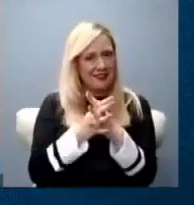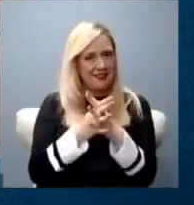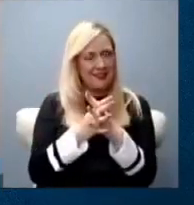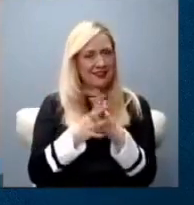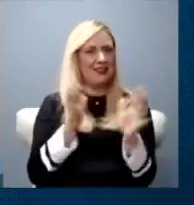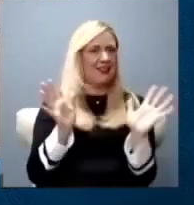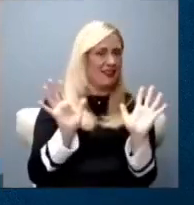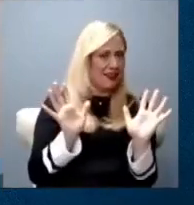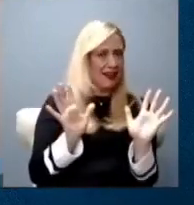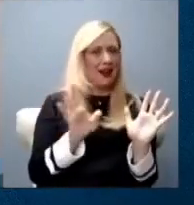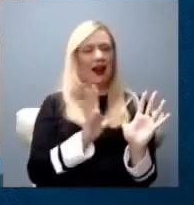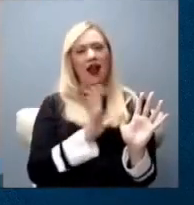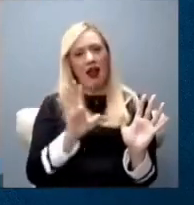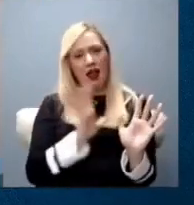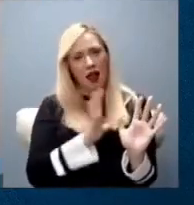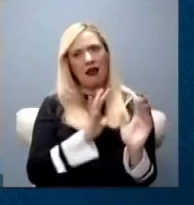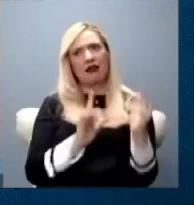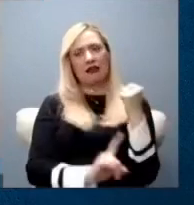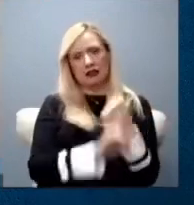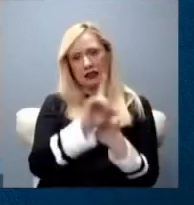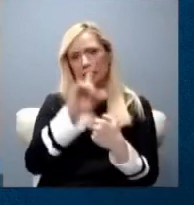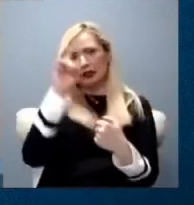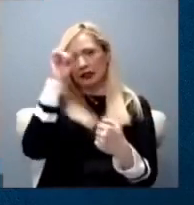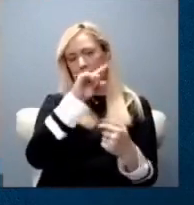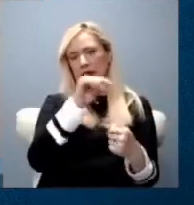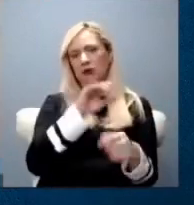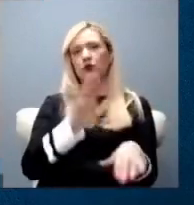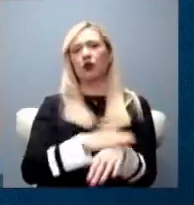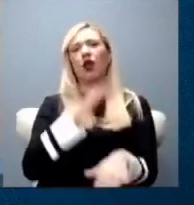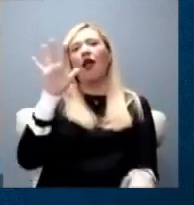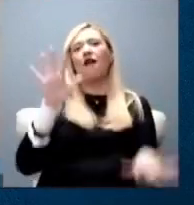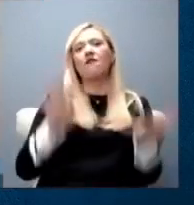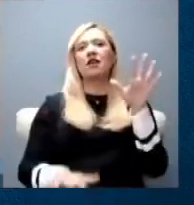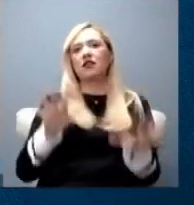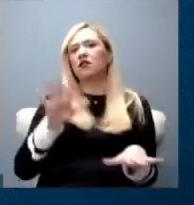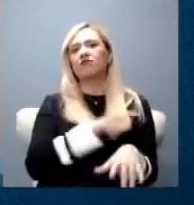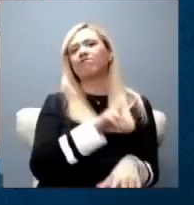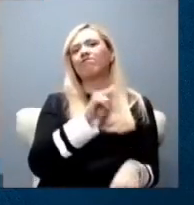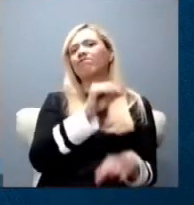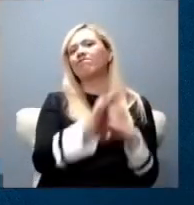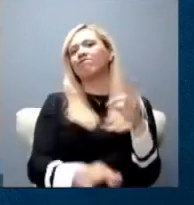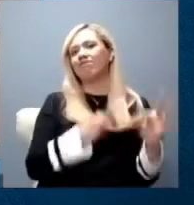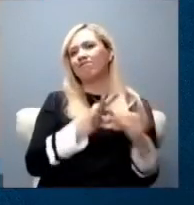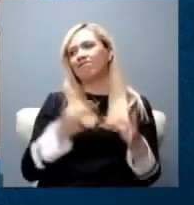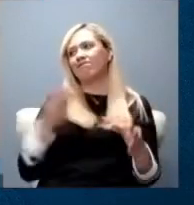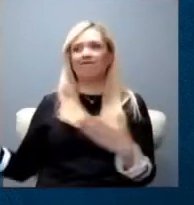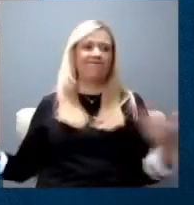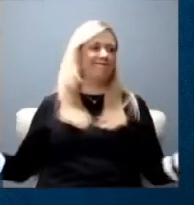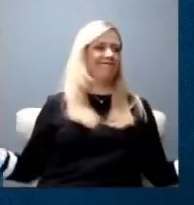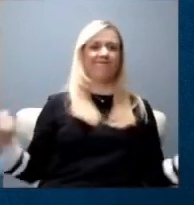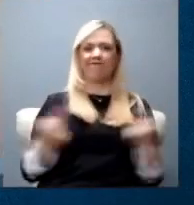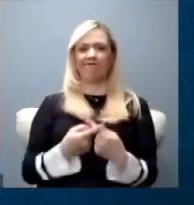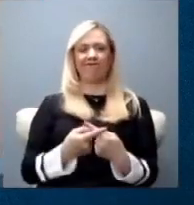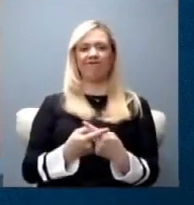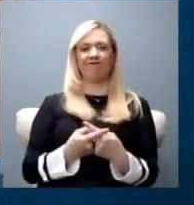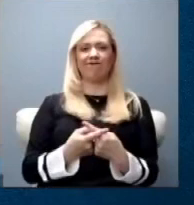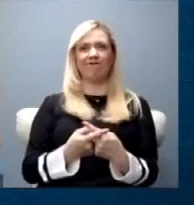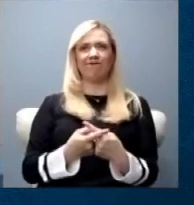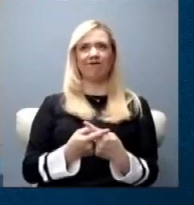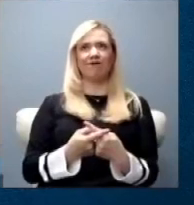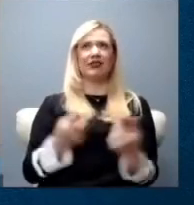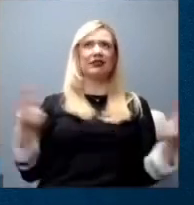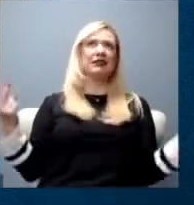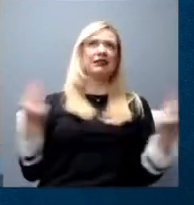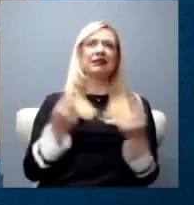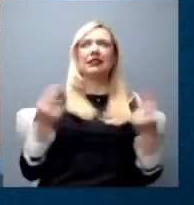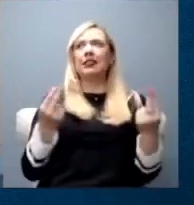guerra hay también una serie de desafíos porque las partes a veces no cumplen con estas normas. Y de ahí es que surge pues la